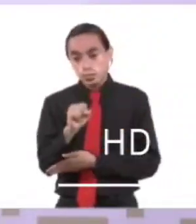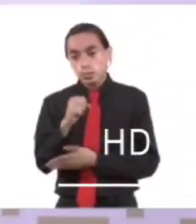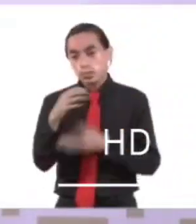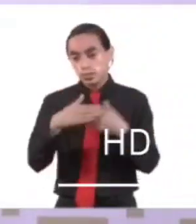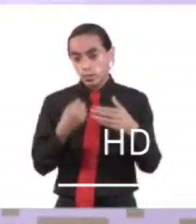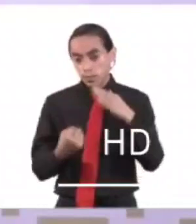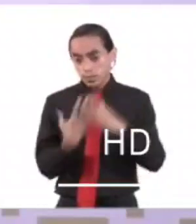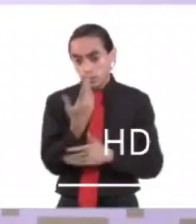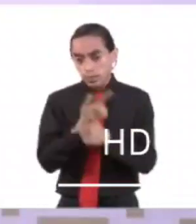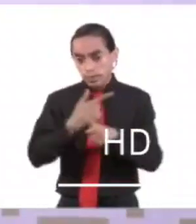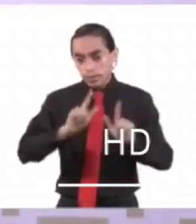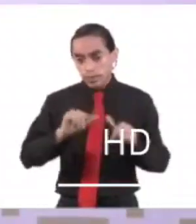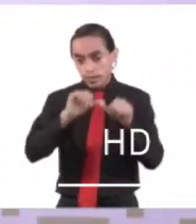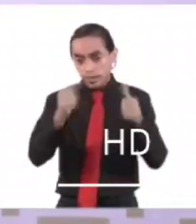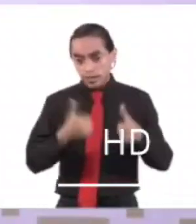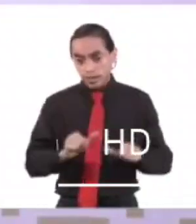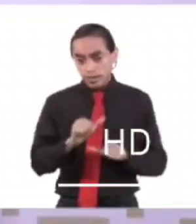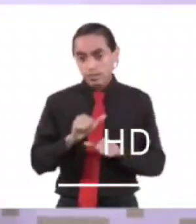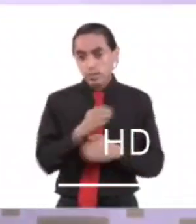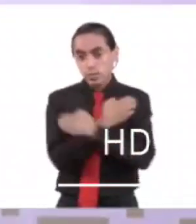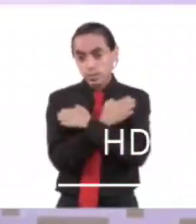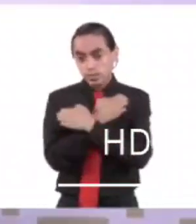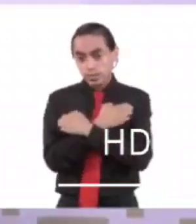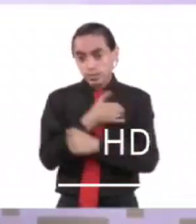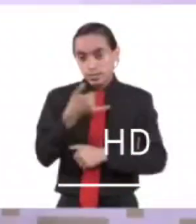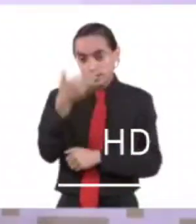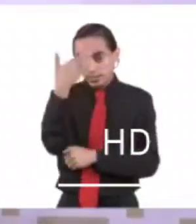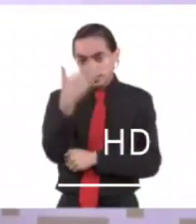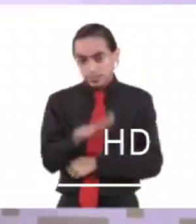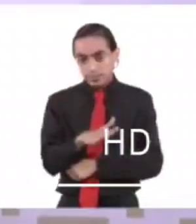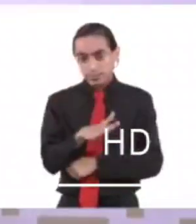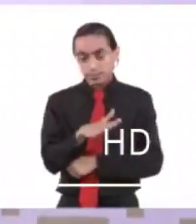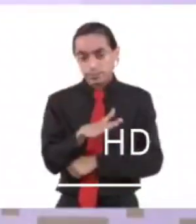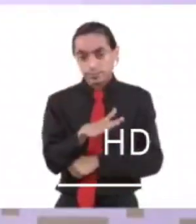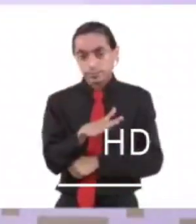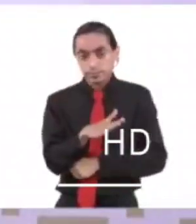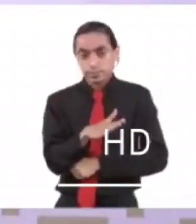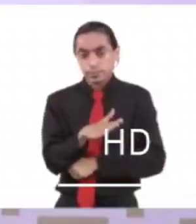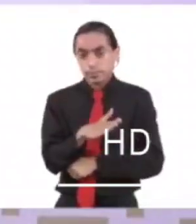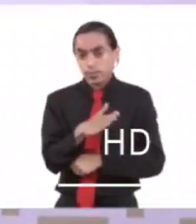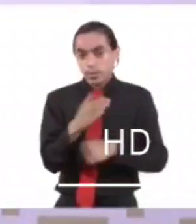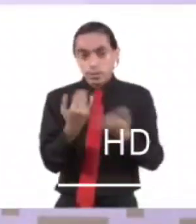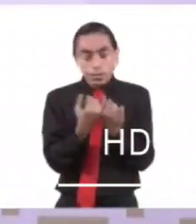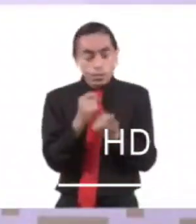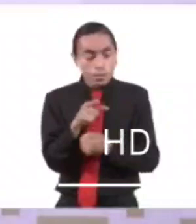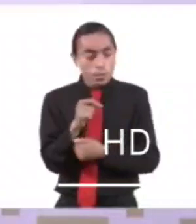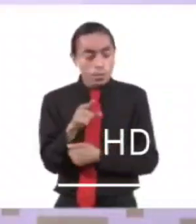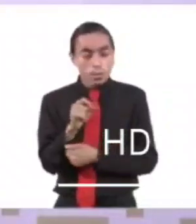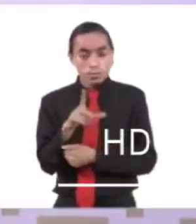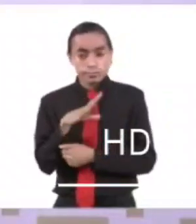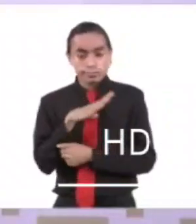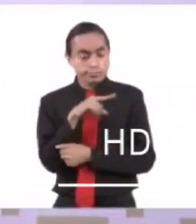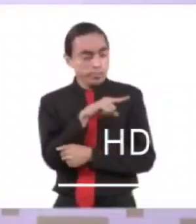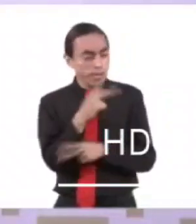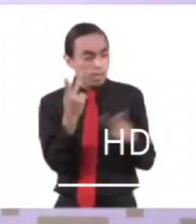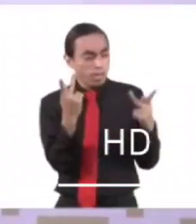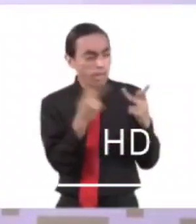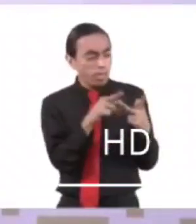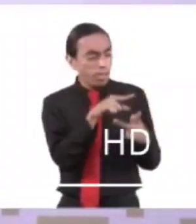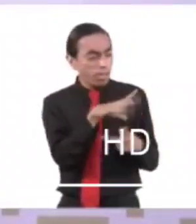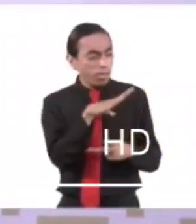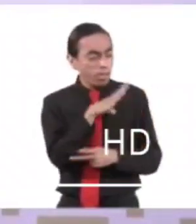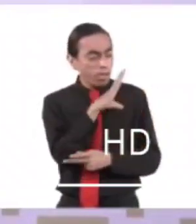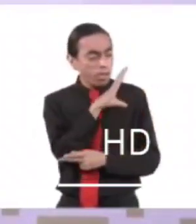artes, educación y saberes, que a final de cuentas es la misma concepción que Monsiváis